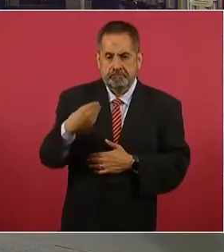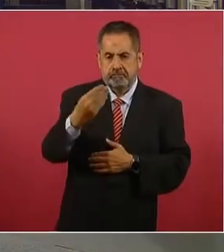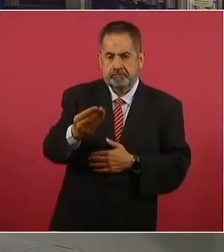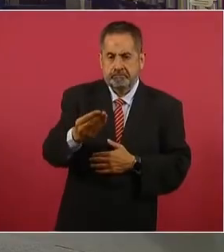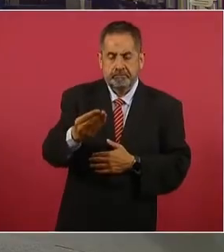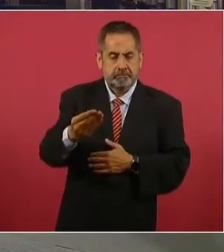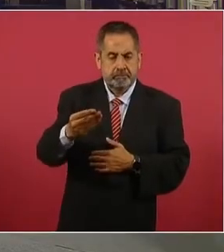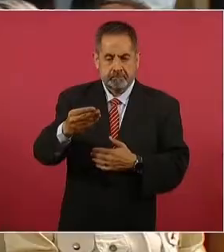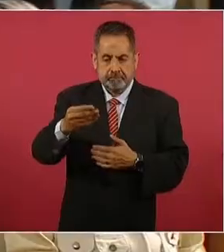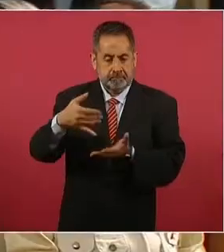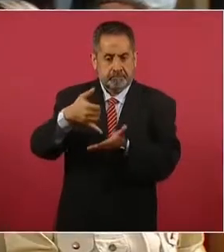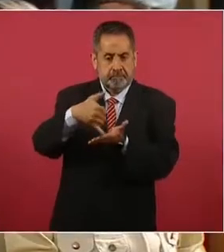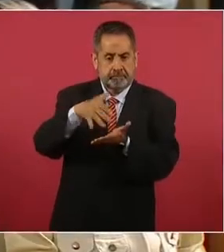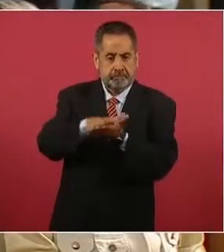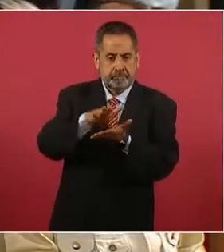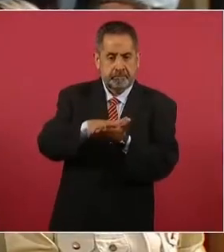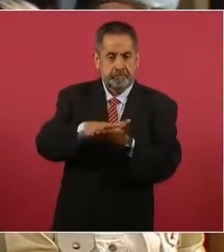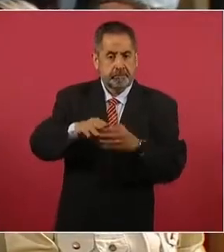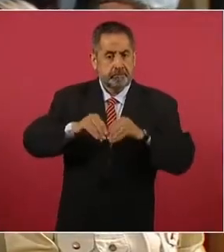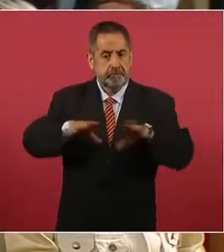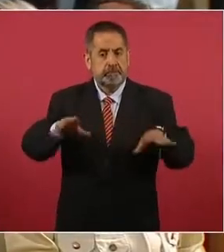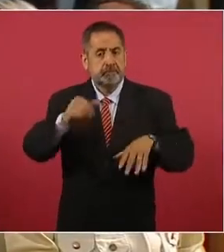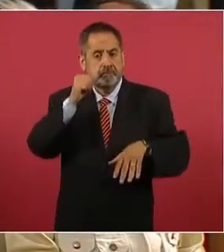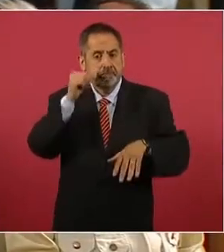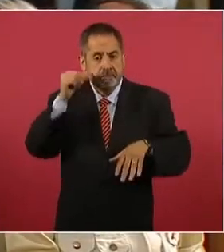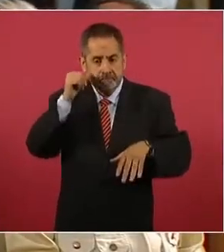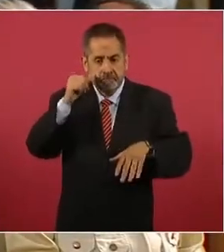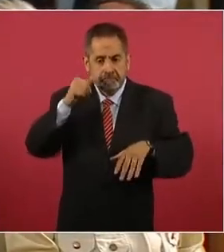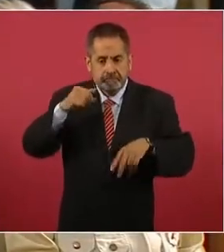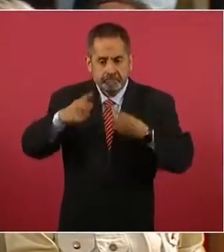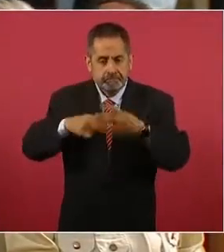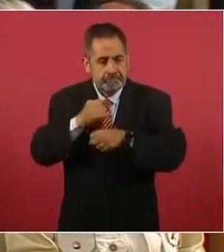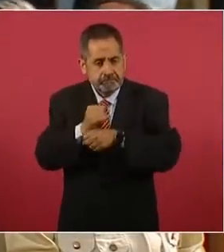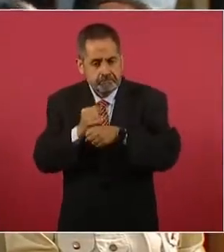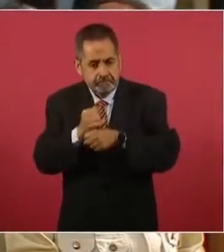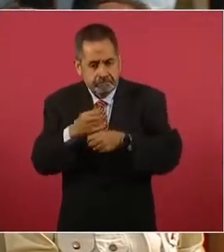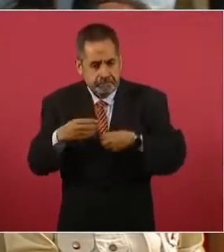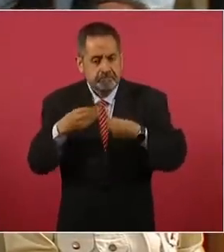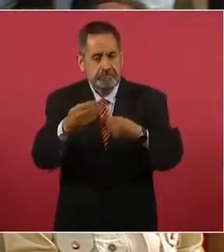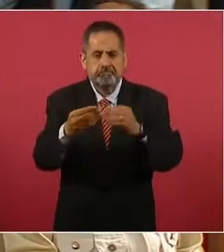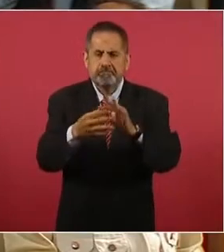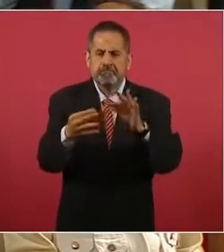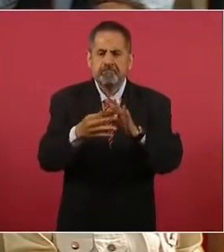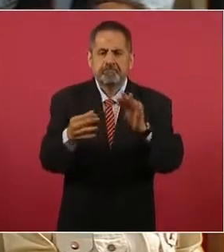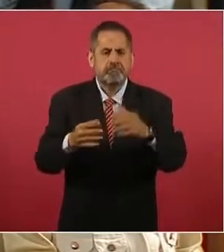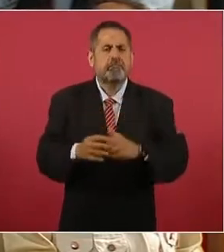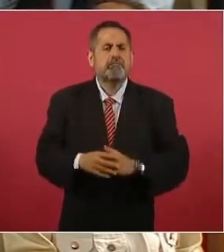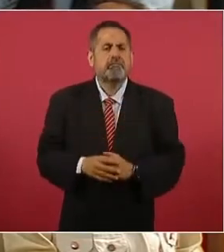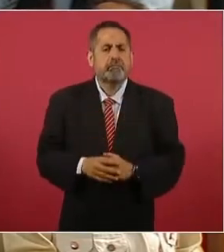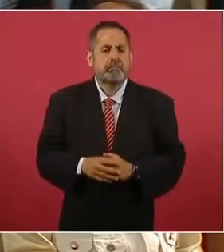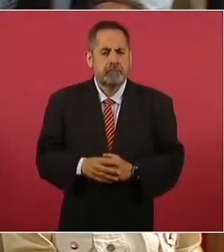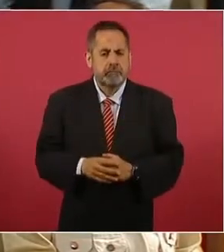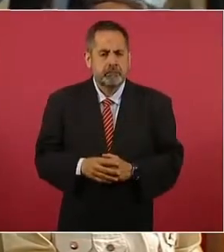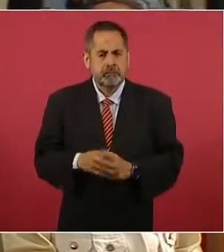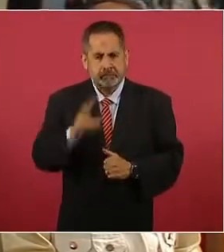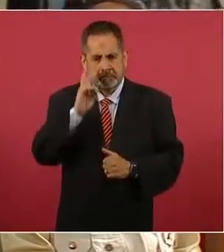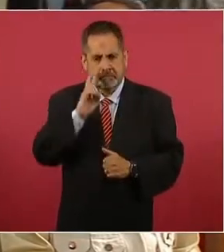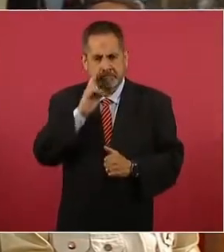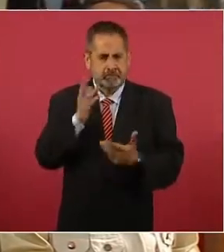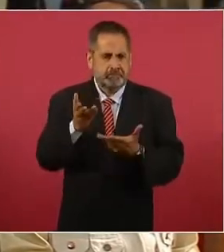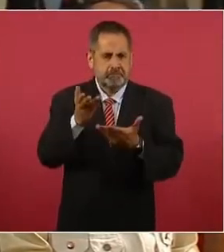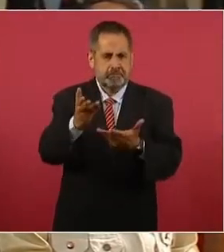el ejemplar en el que presentamos ayer una investigación de la que le voy a contar. Me gustaría, incluso si lo